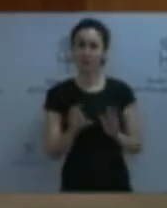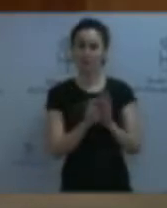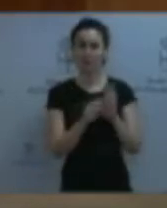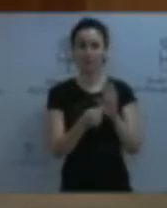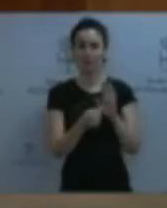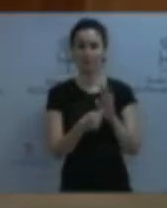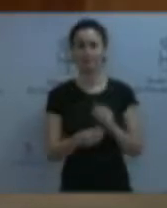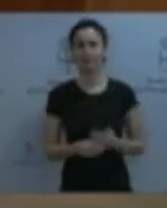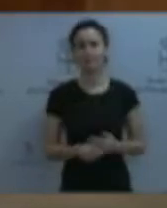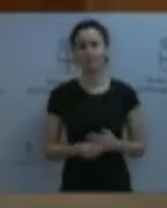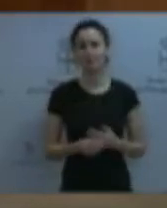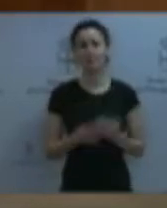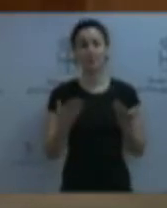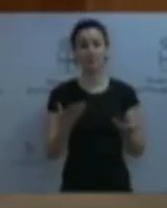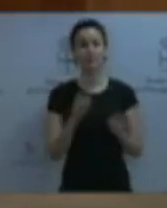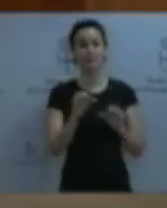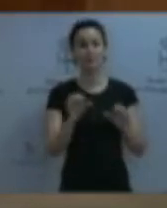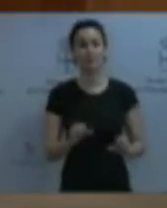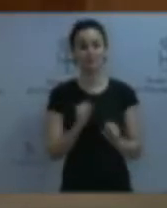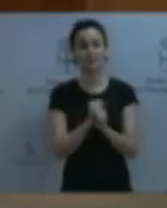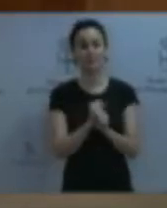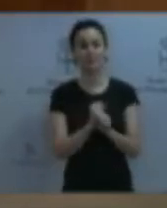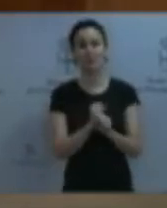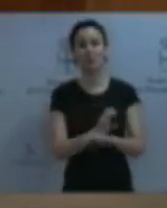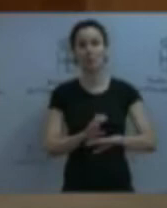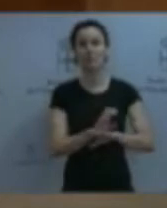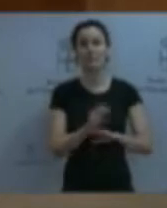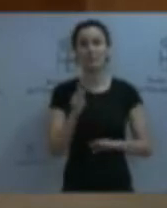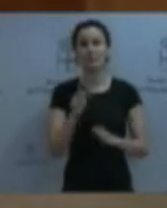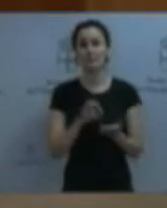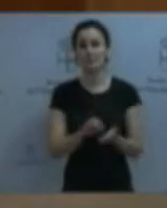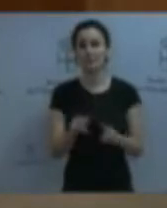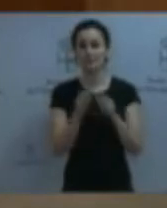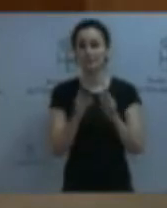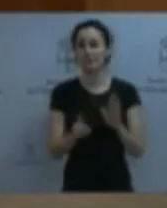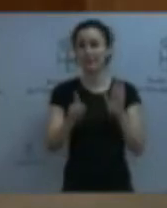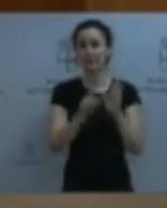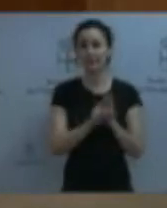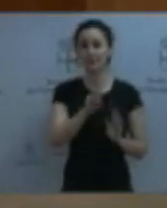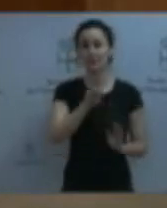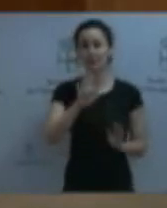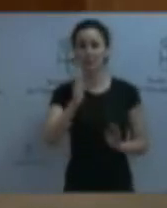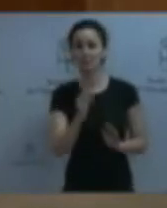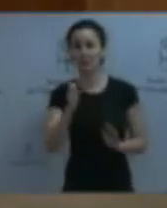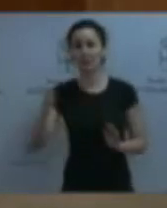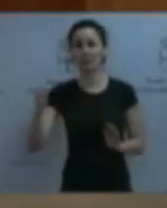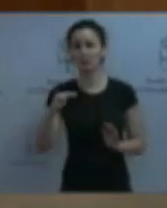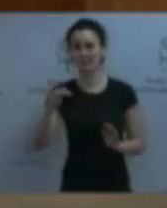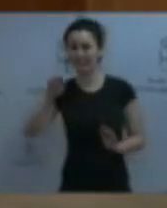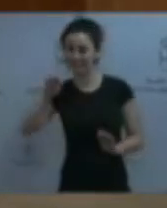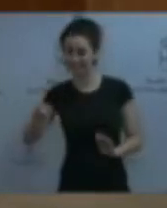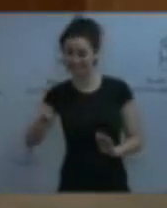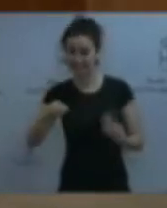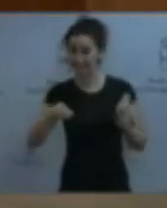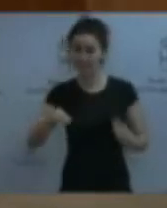de Servicios y Derechos Sociales incumple lo establecido en el Decreto 25/2013, ese que usted